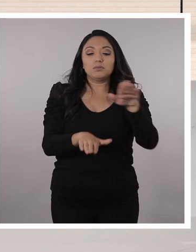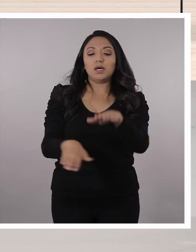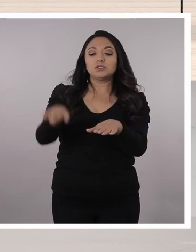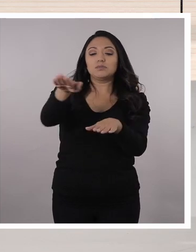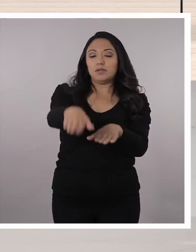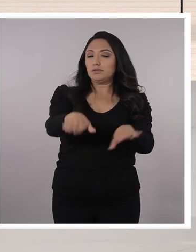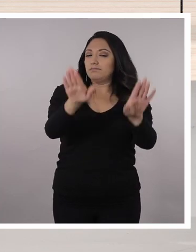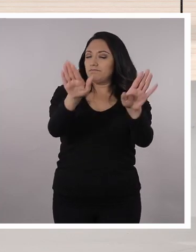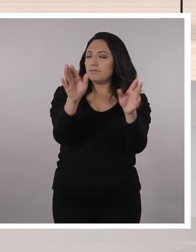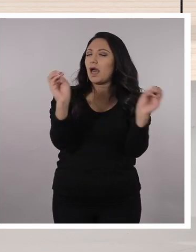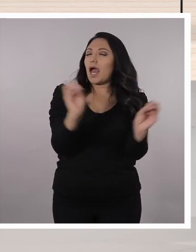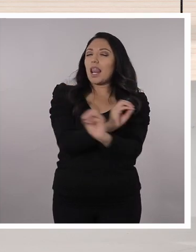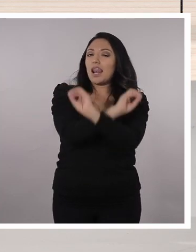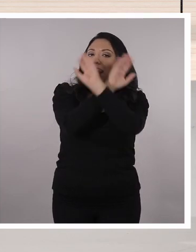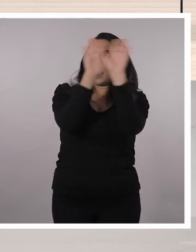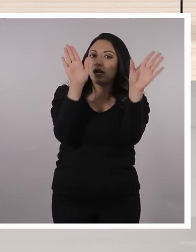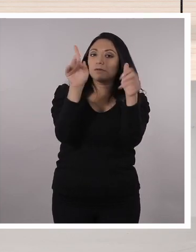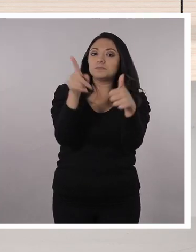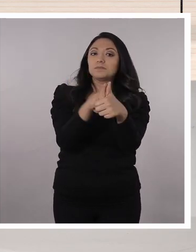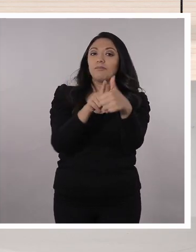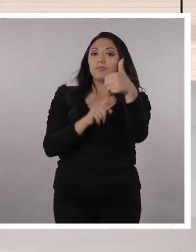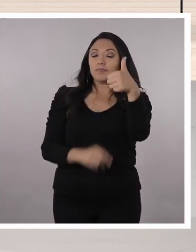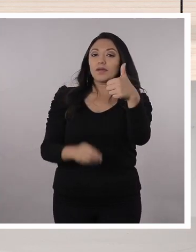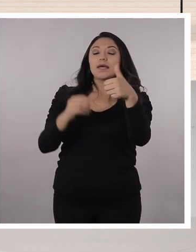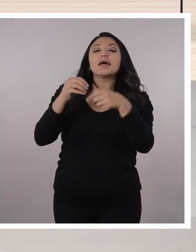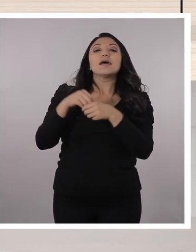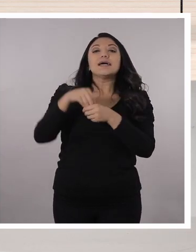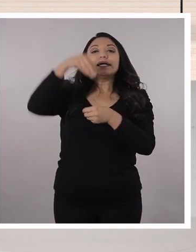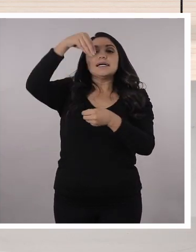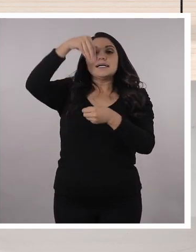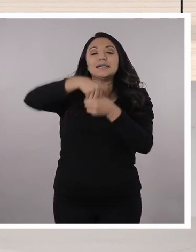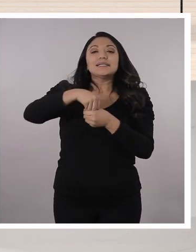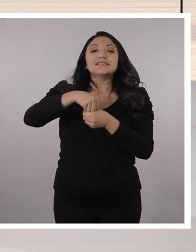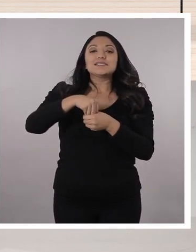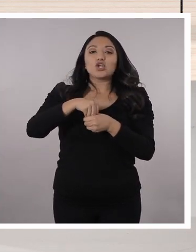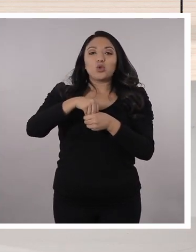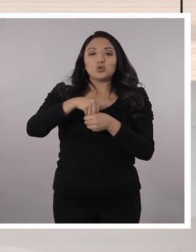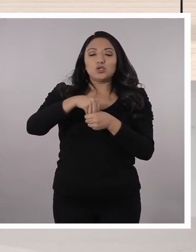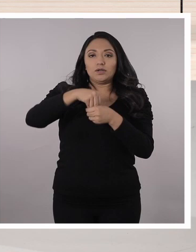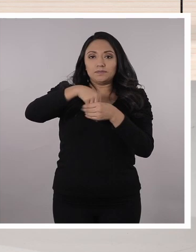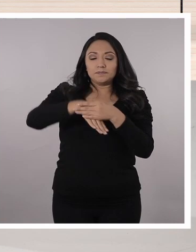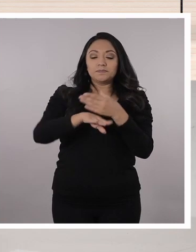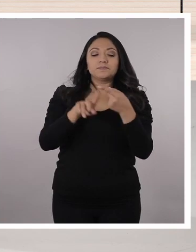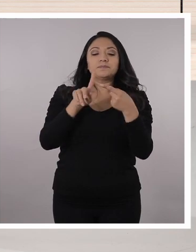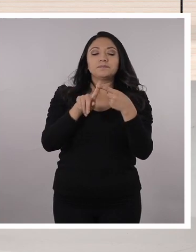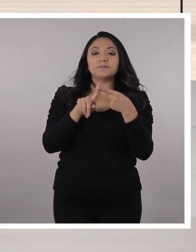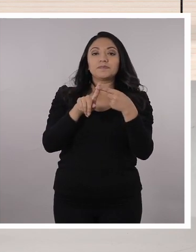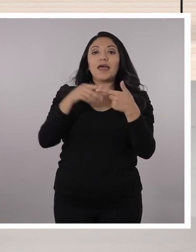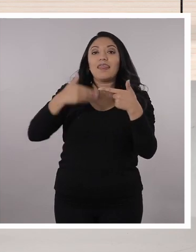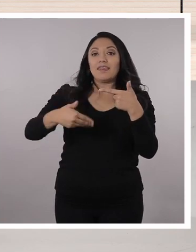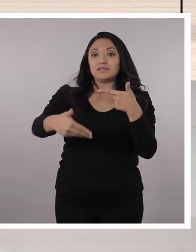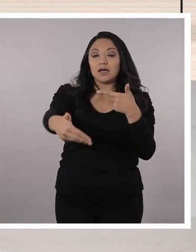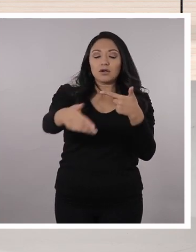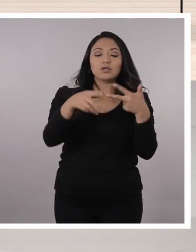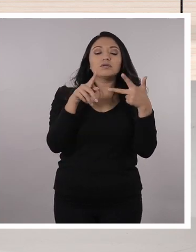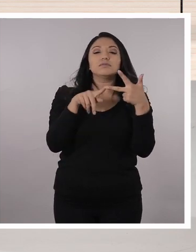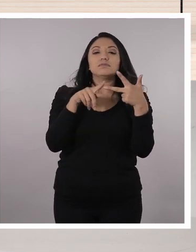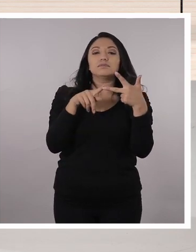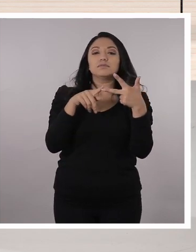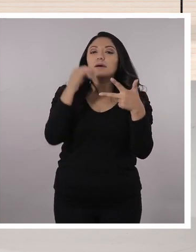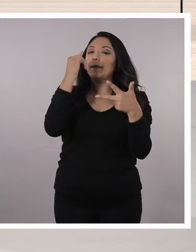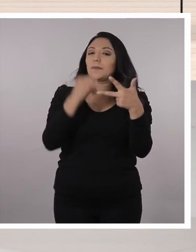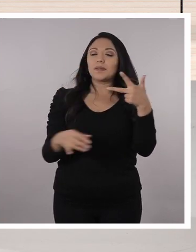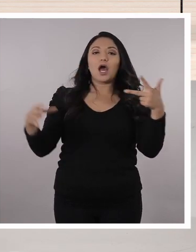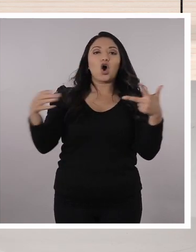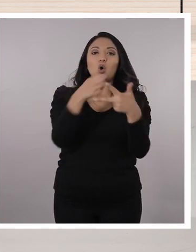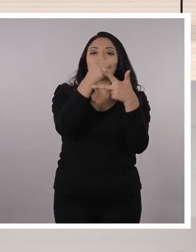deben estar muy bien elaborados en el discurso. El primero es la introducción. Nosotros continuamos con el desarrollo.